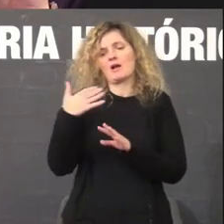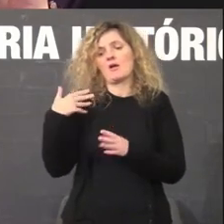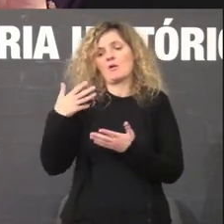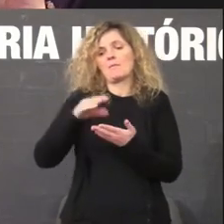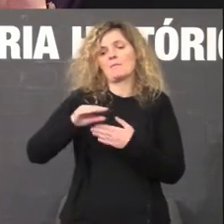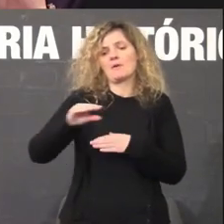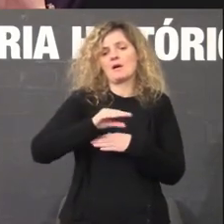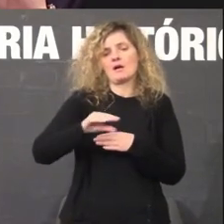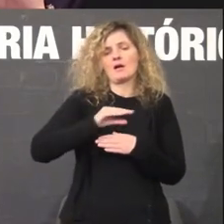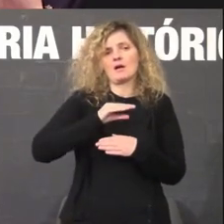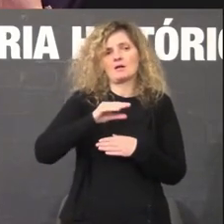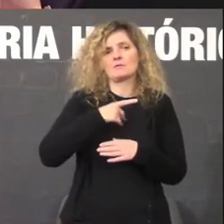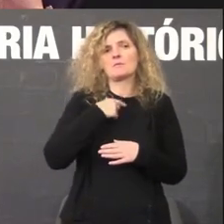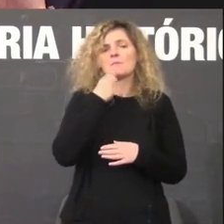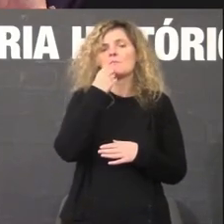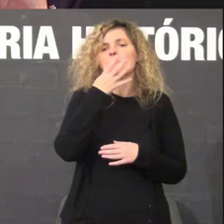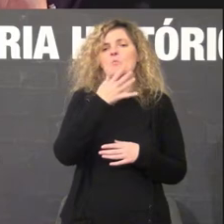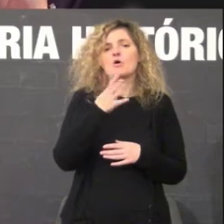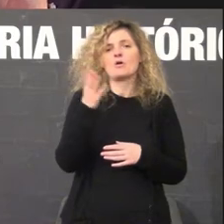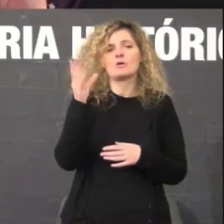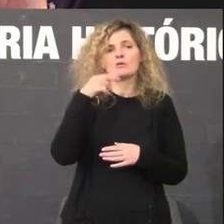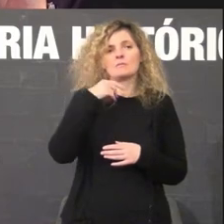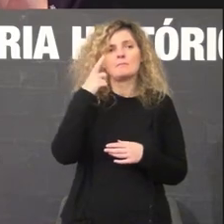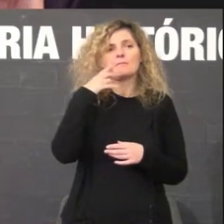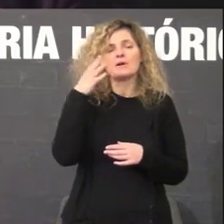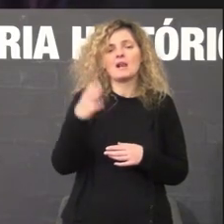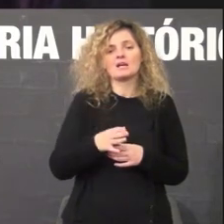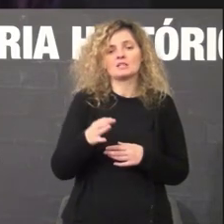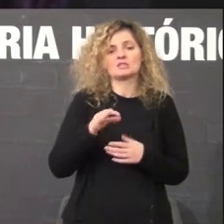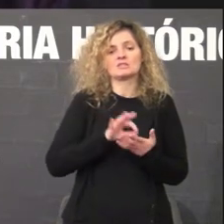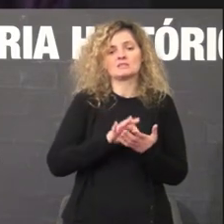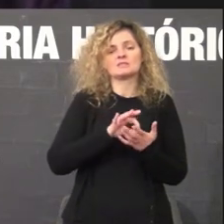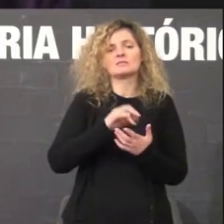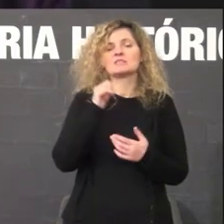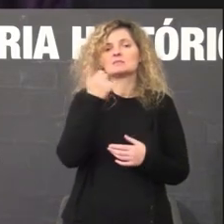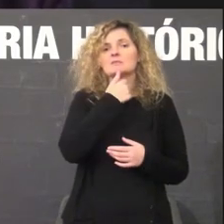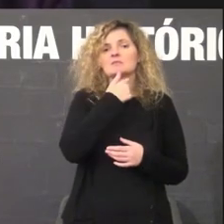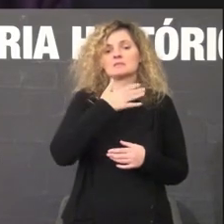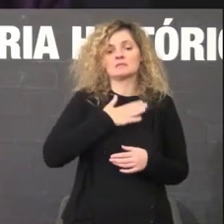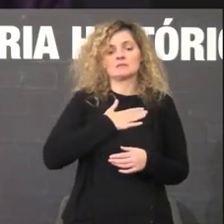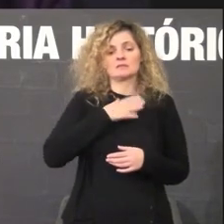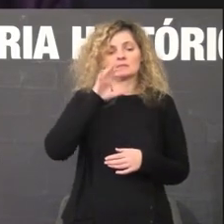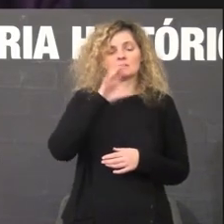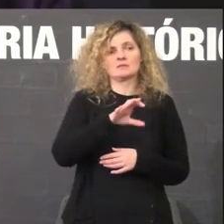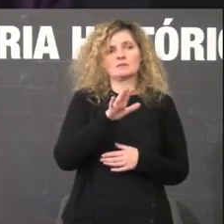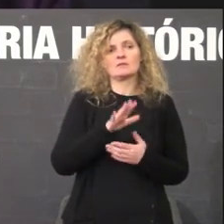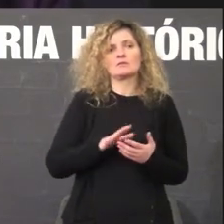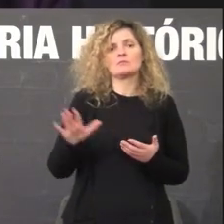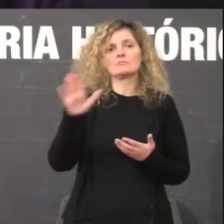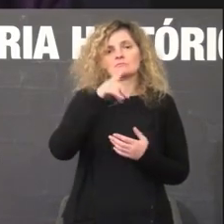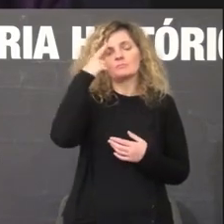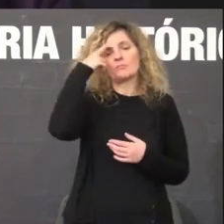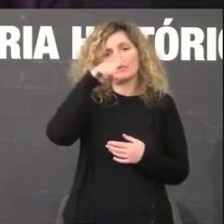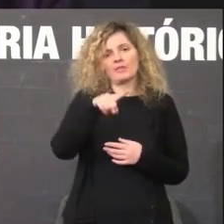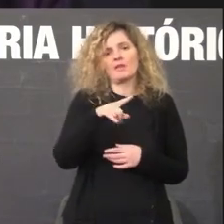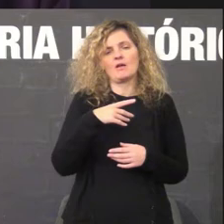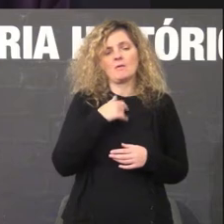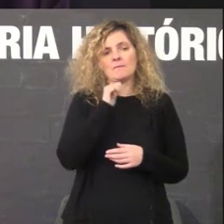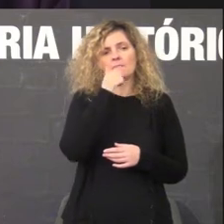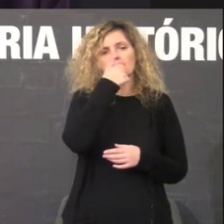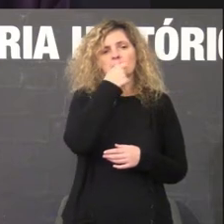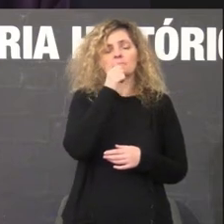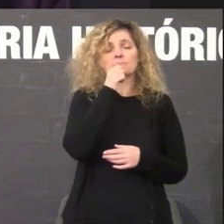hayan recibido. Me parece muchísimo más peligroso que los servicios secretos de este país todos hubieran esto, todos hubieran